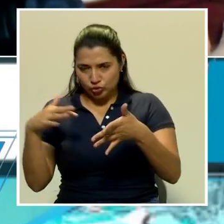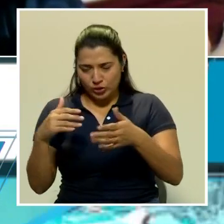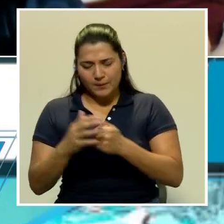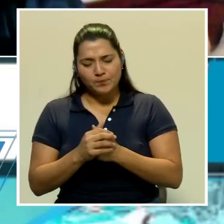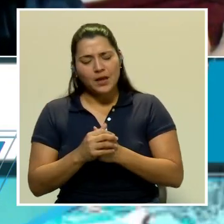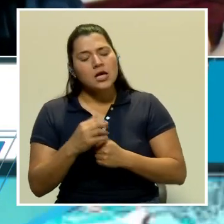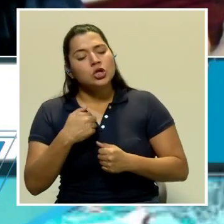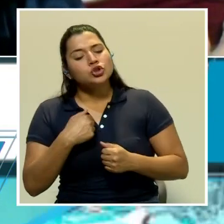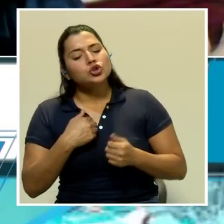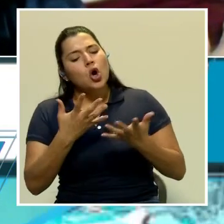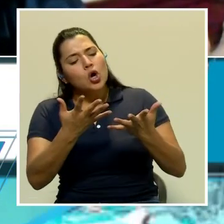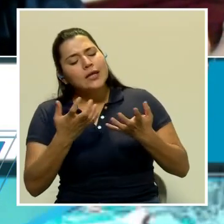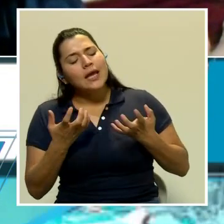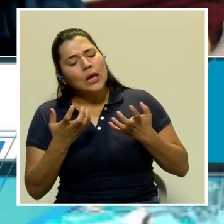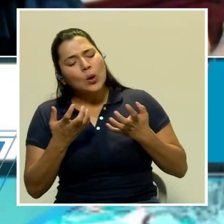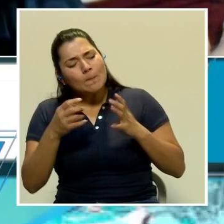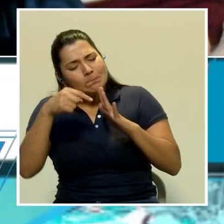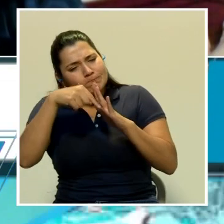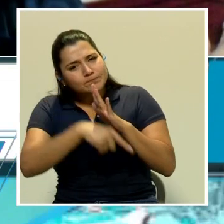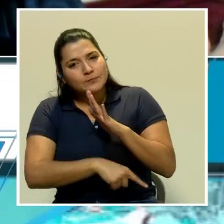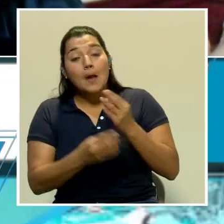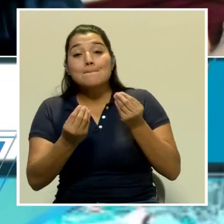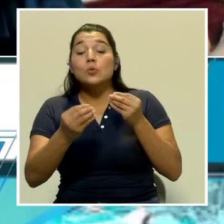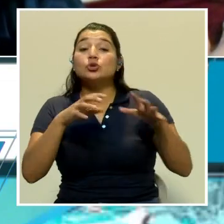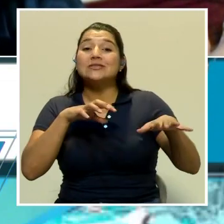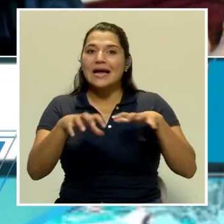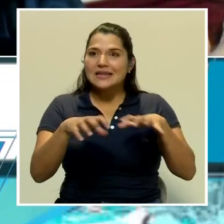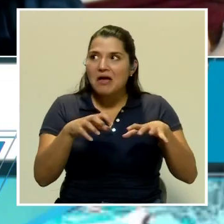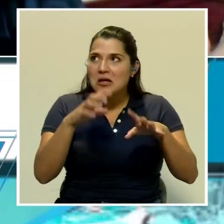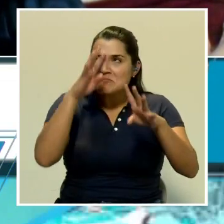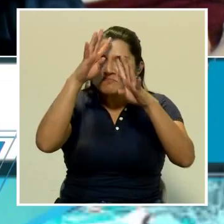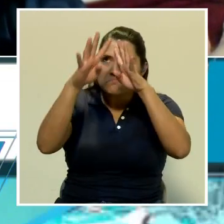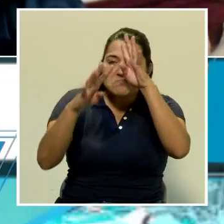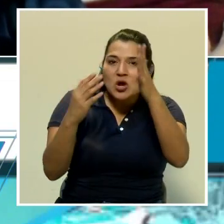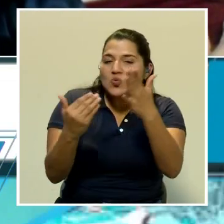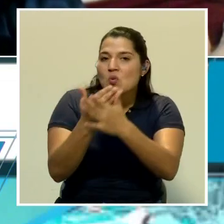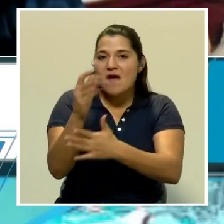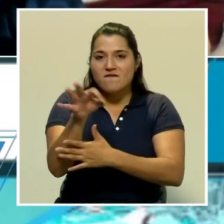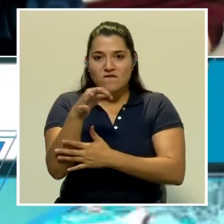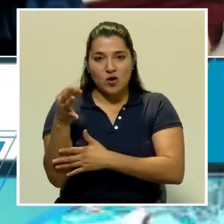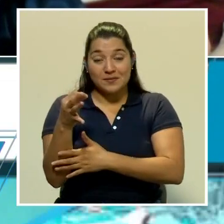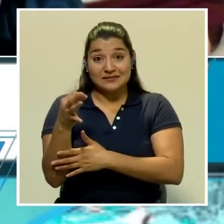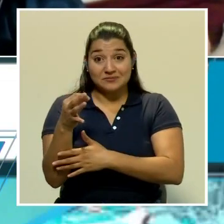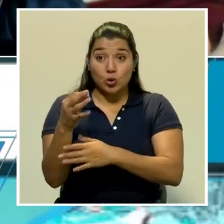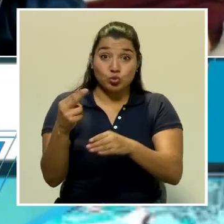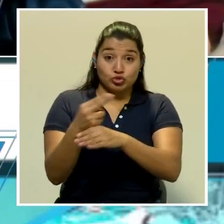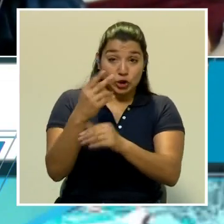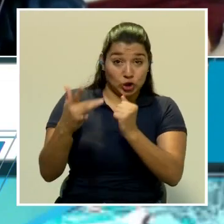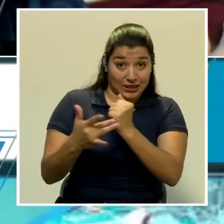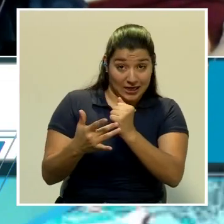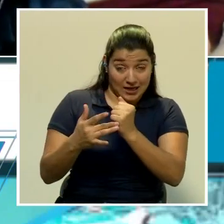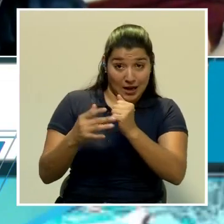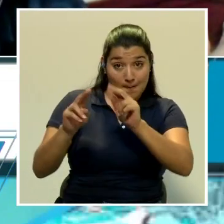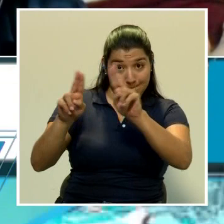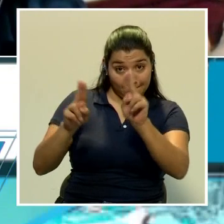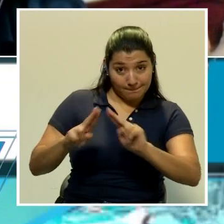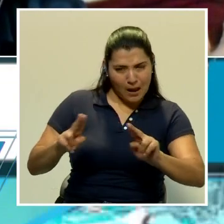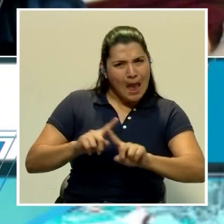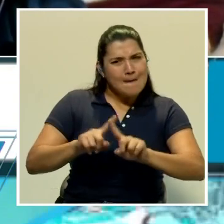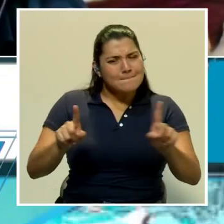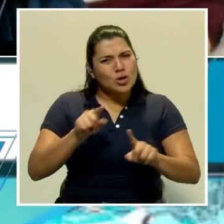me interesa profundizar. Muchas actividades se reinventaron a través de Internet, pero usted ya me está